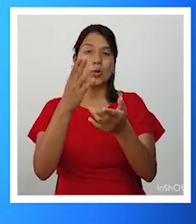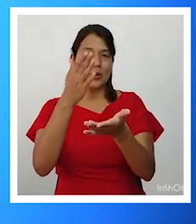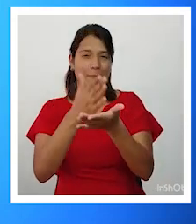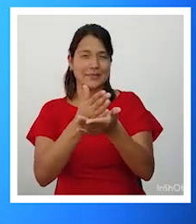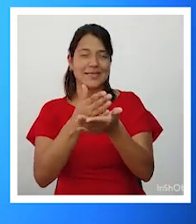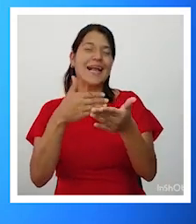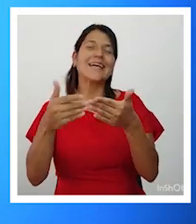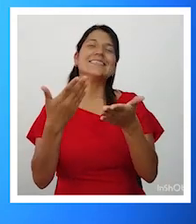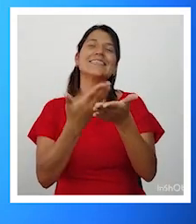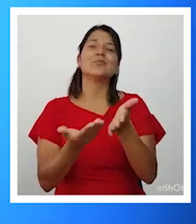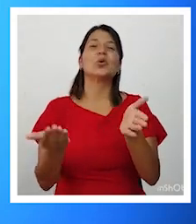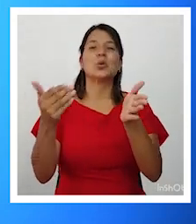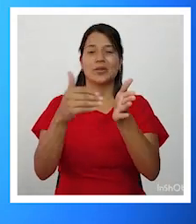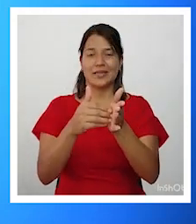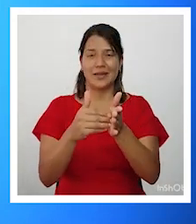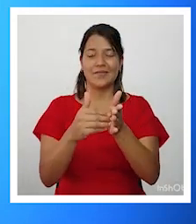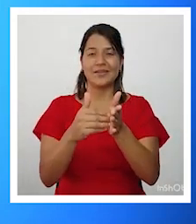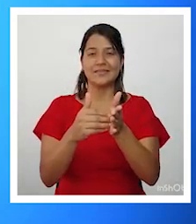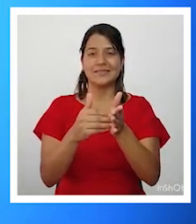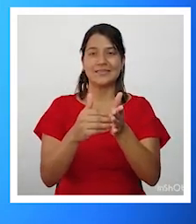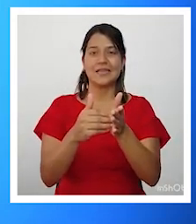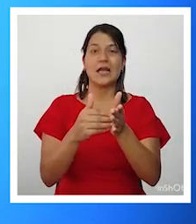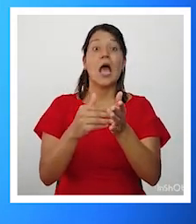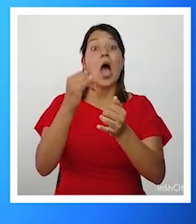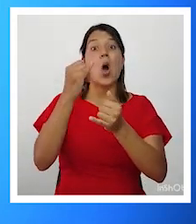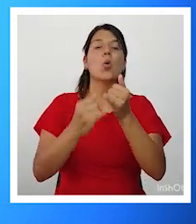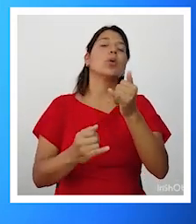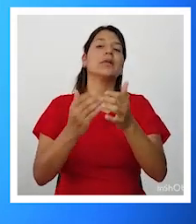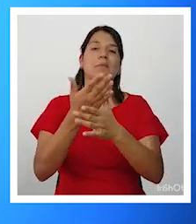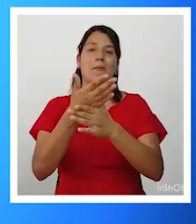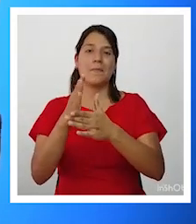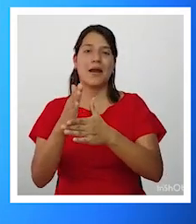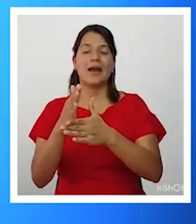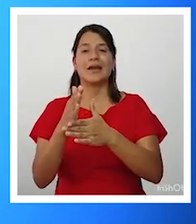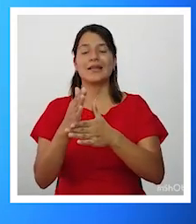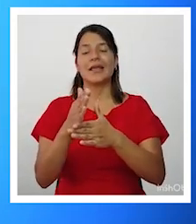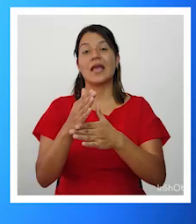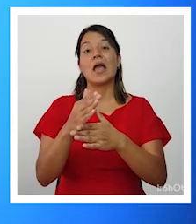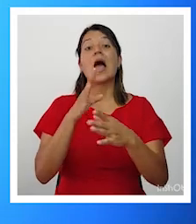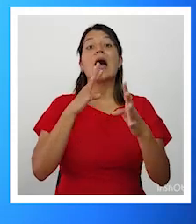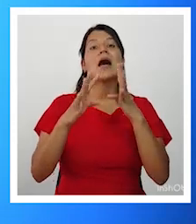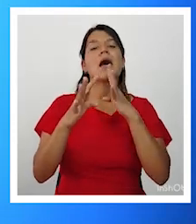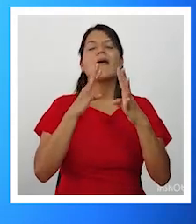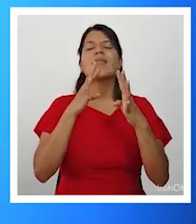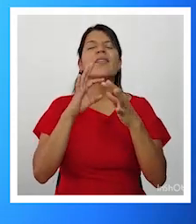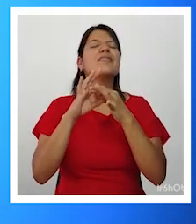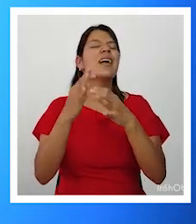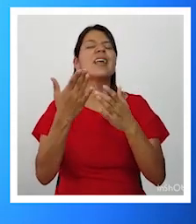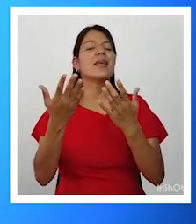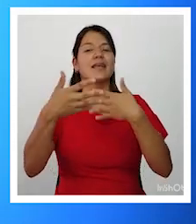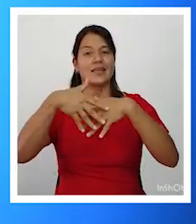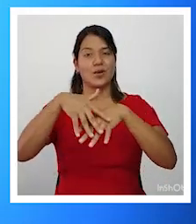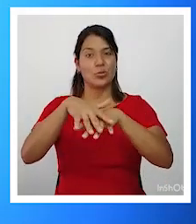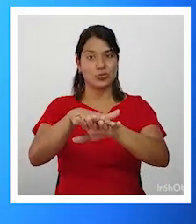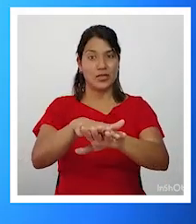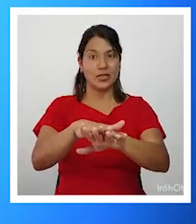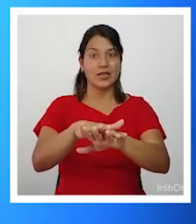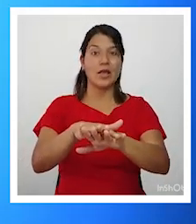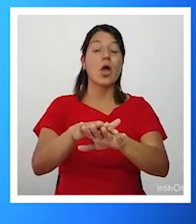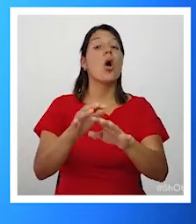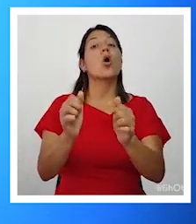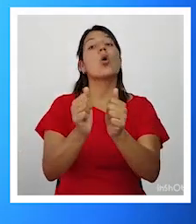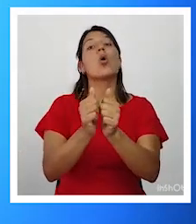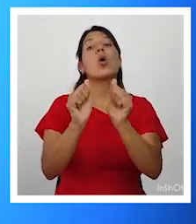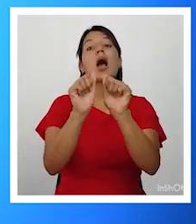ya regresamos al último bloque, en el que conversamos sobre inclusividad con la